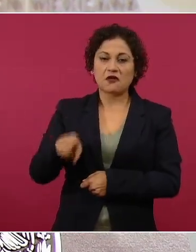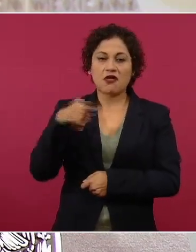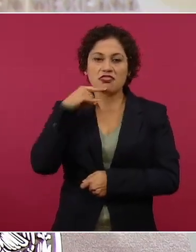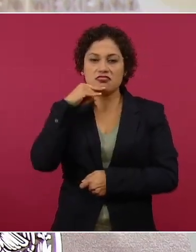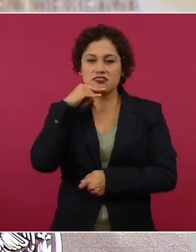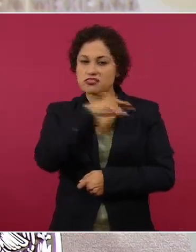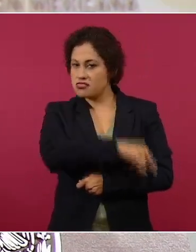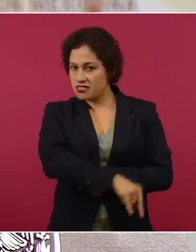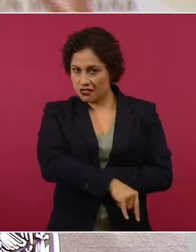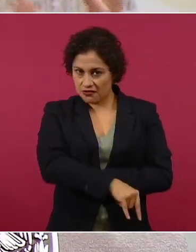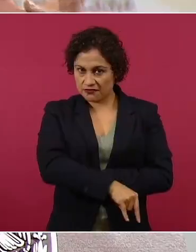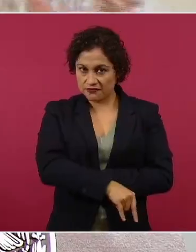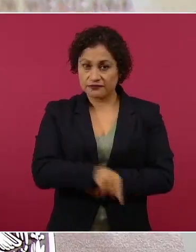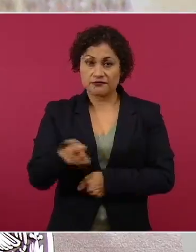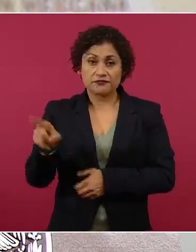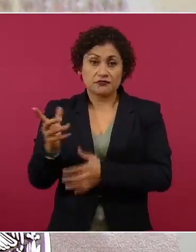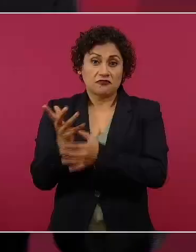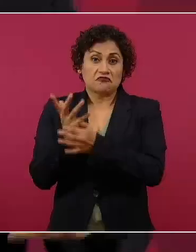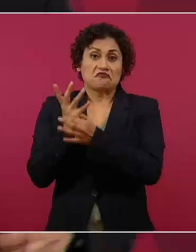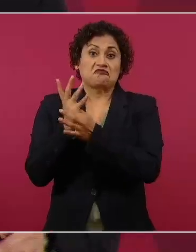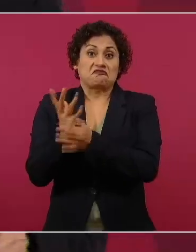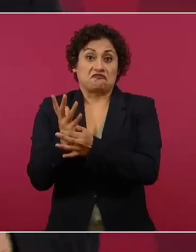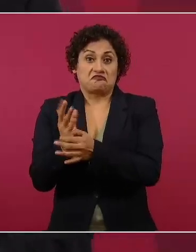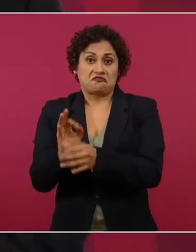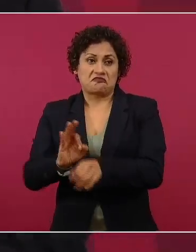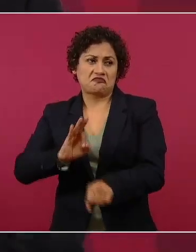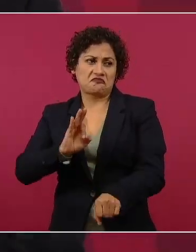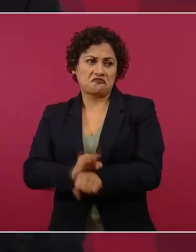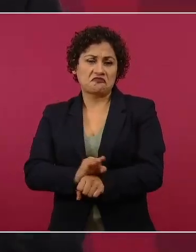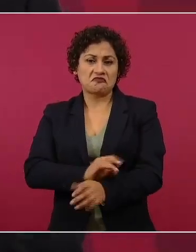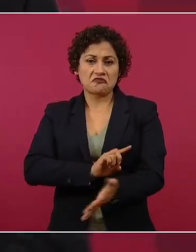Por ejemplo, defensor de derechos humanos,